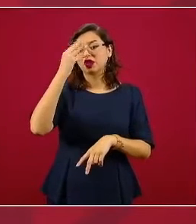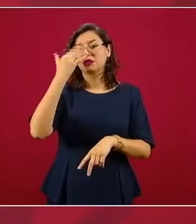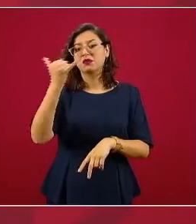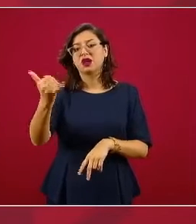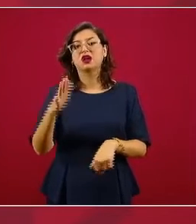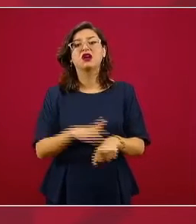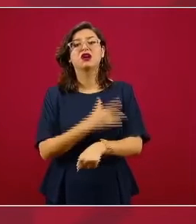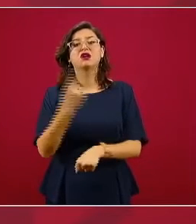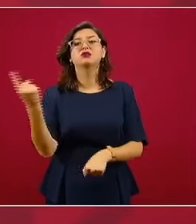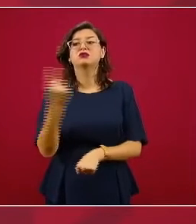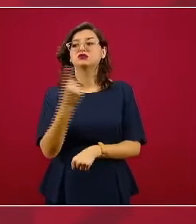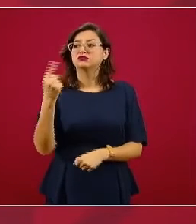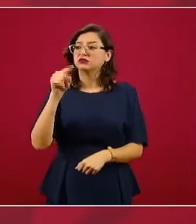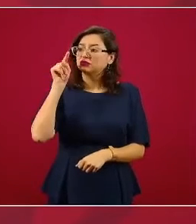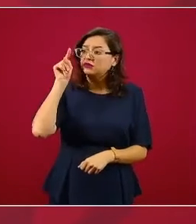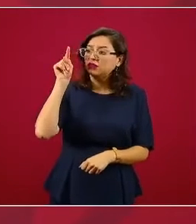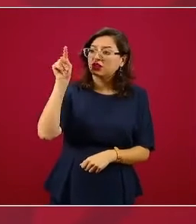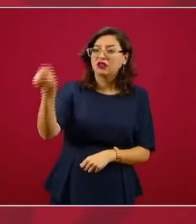trabajo,